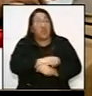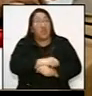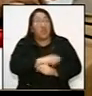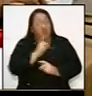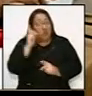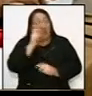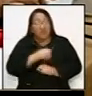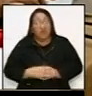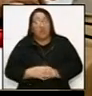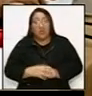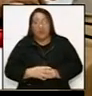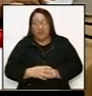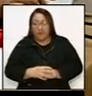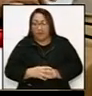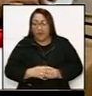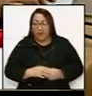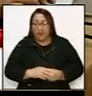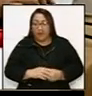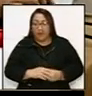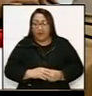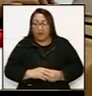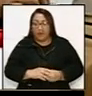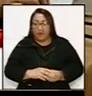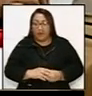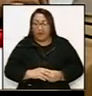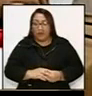un tema de...